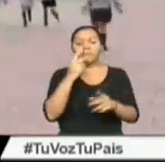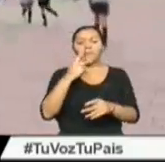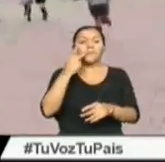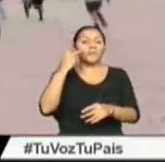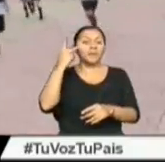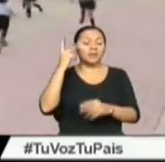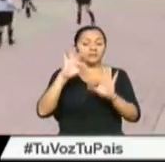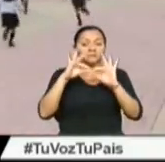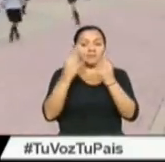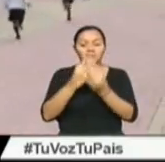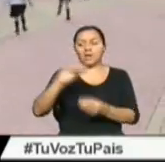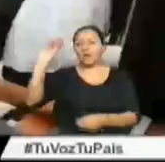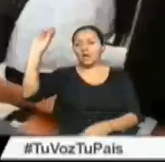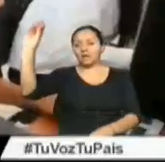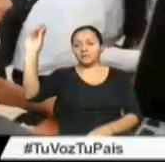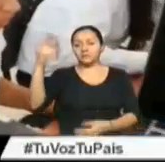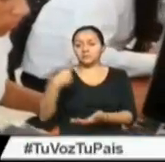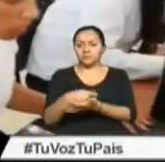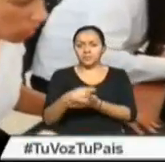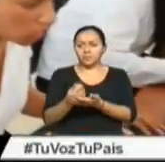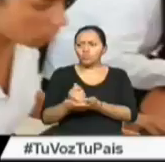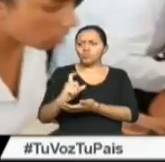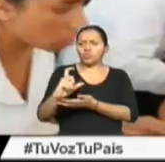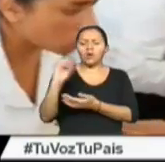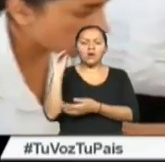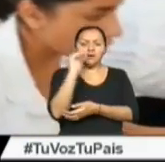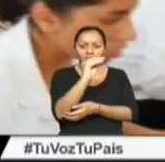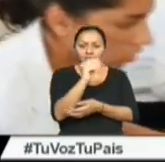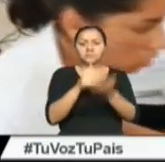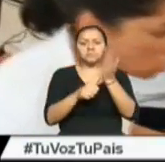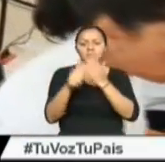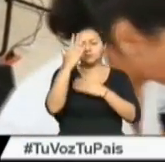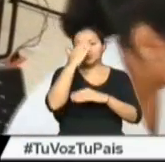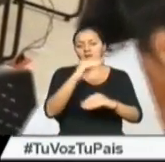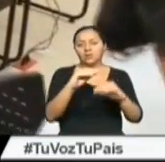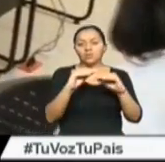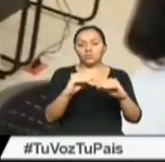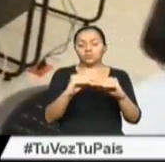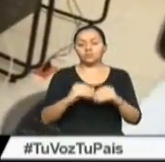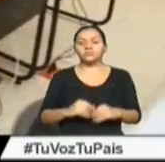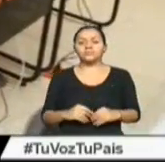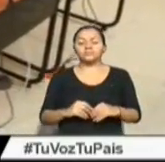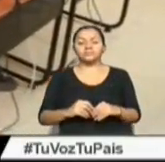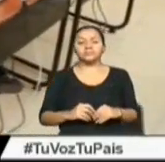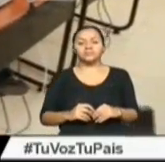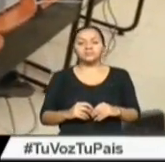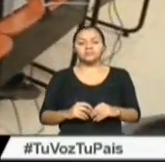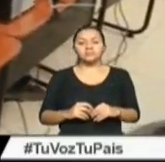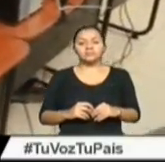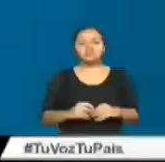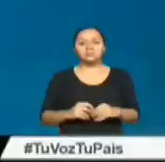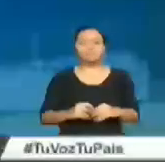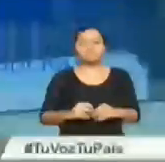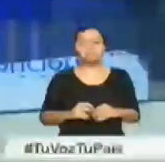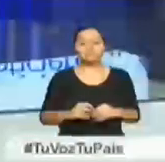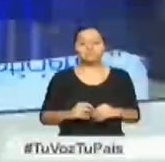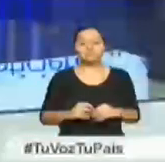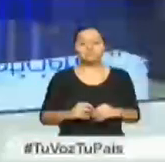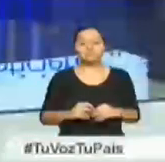de familia pueden denunciar los cobros excesivos en los canales oficiales del Ministerio. Carolina Díaz, Noticiero